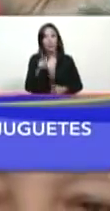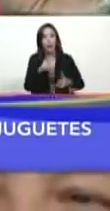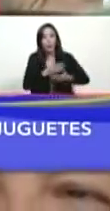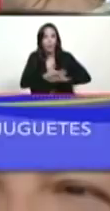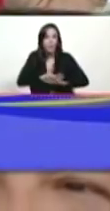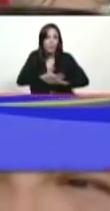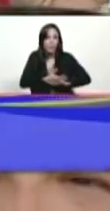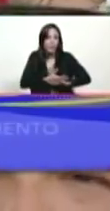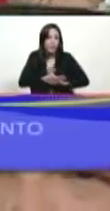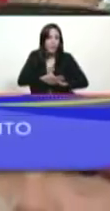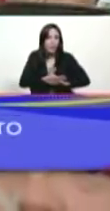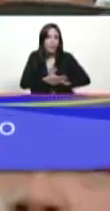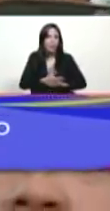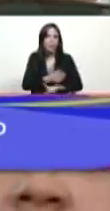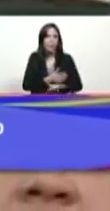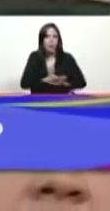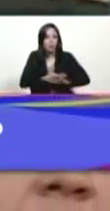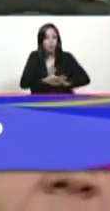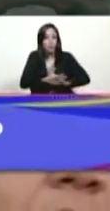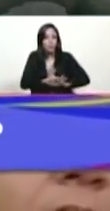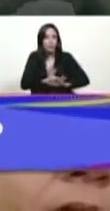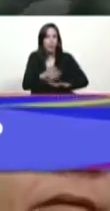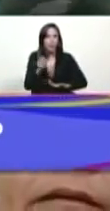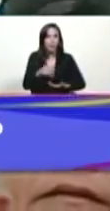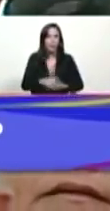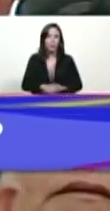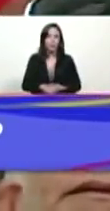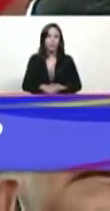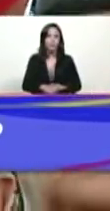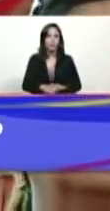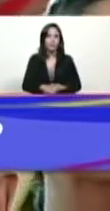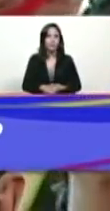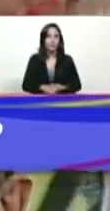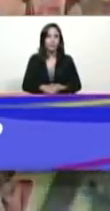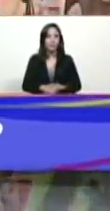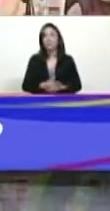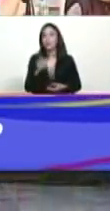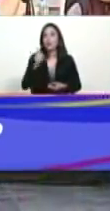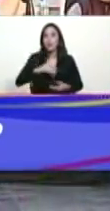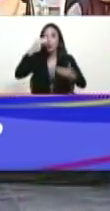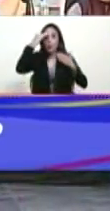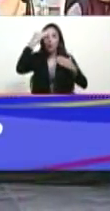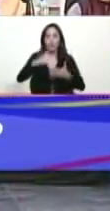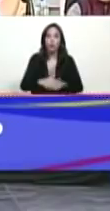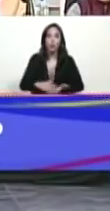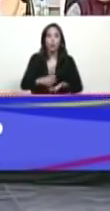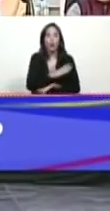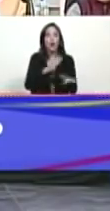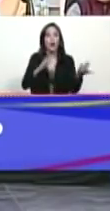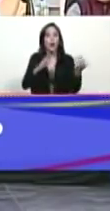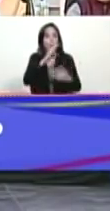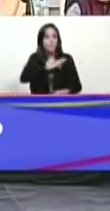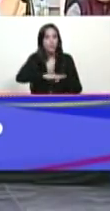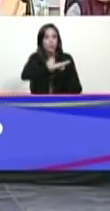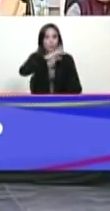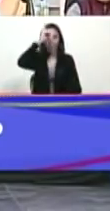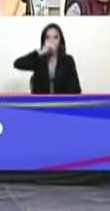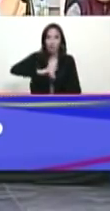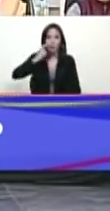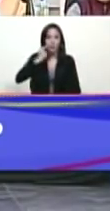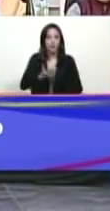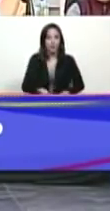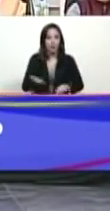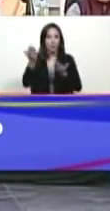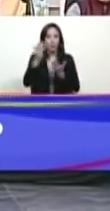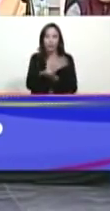lactancia materna. Mi saludo a la misión José Gregorio Hernández, que está